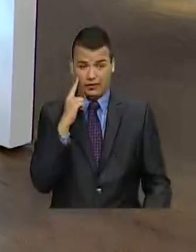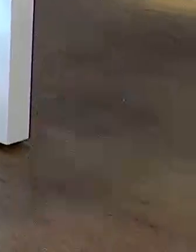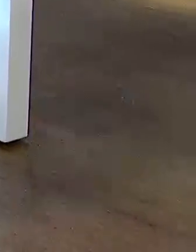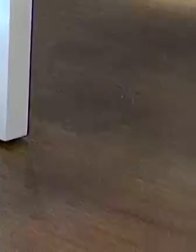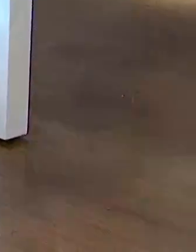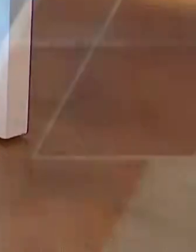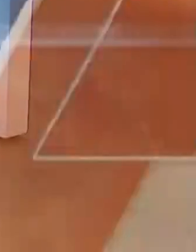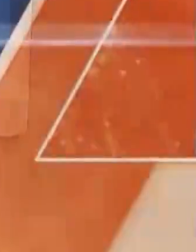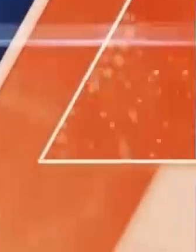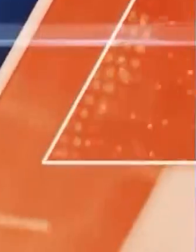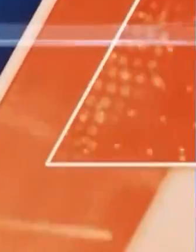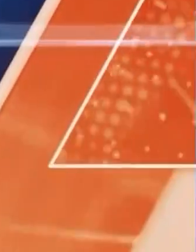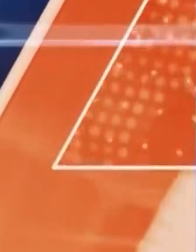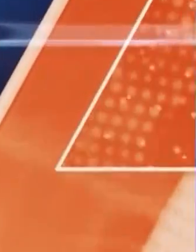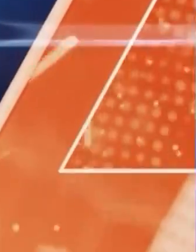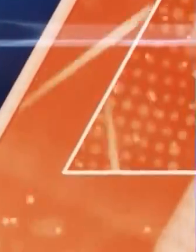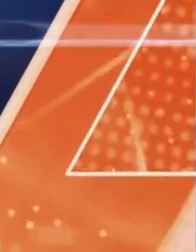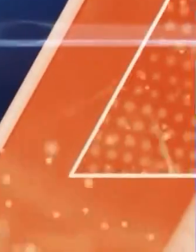volvemos.